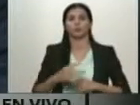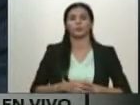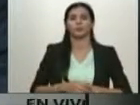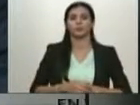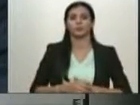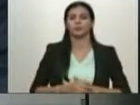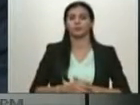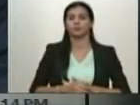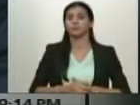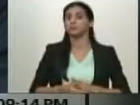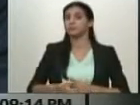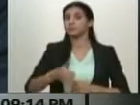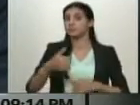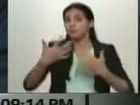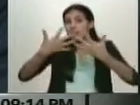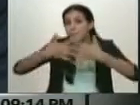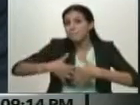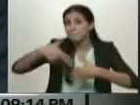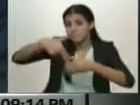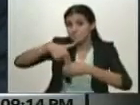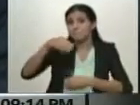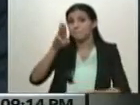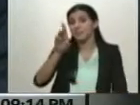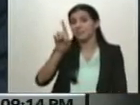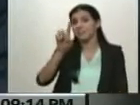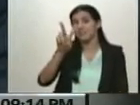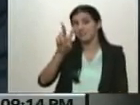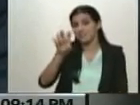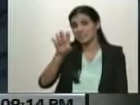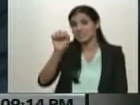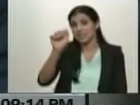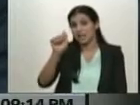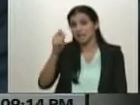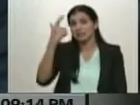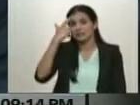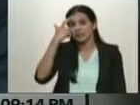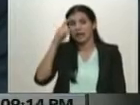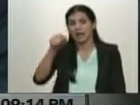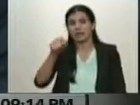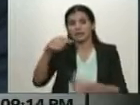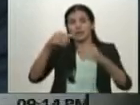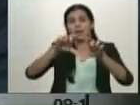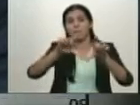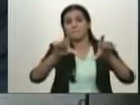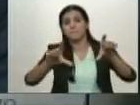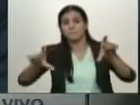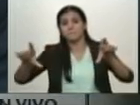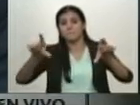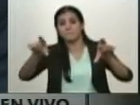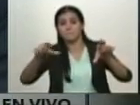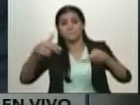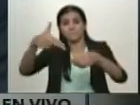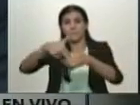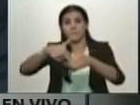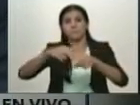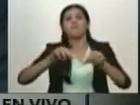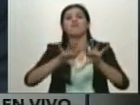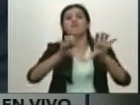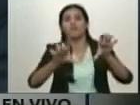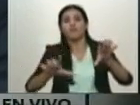la más importante, digamos, reserva de petróleo del mundo, y el sector de la pequeña y mediana industria. Con